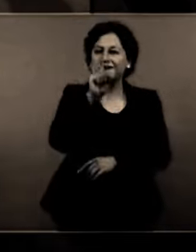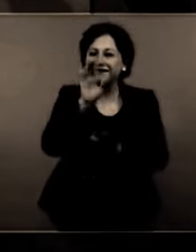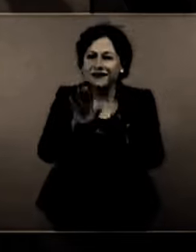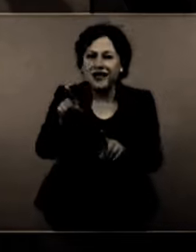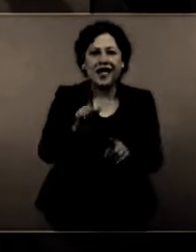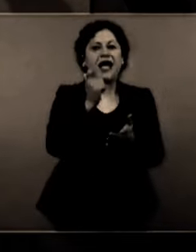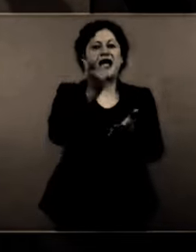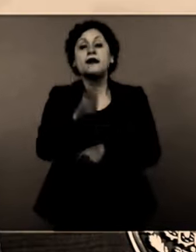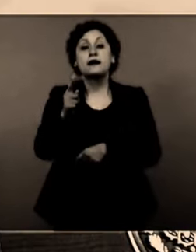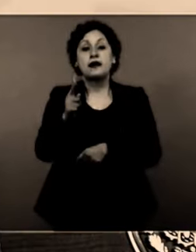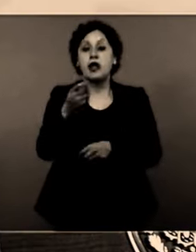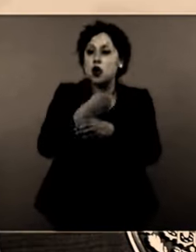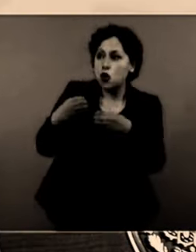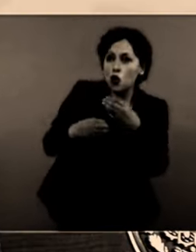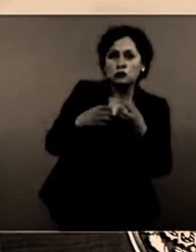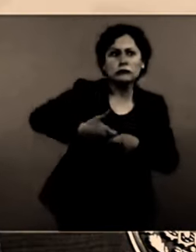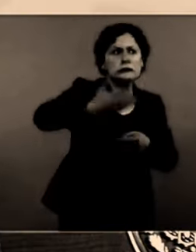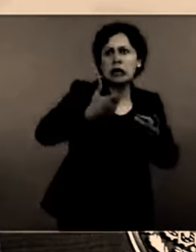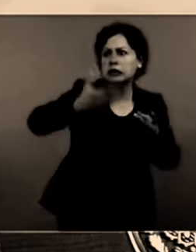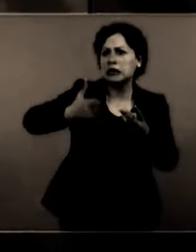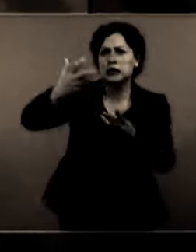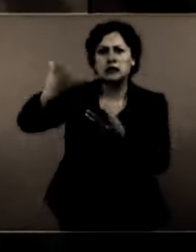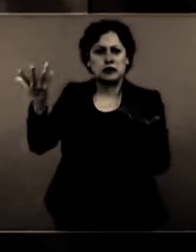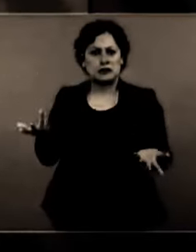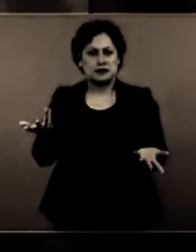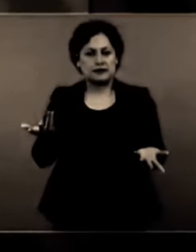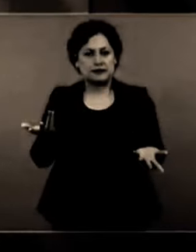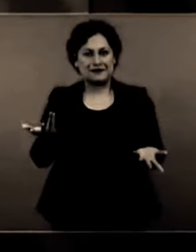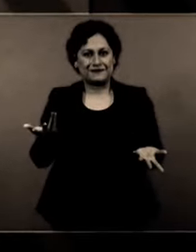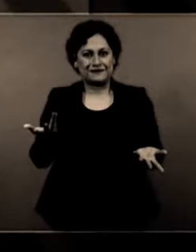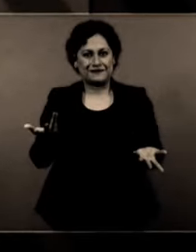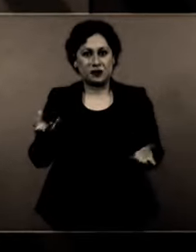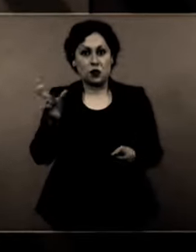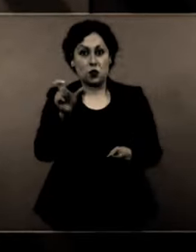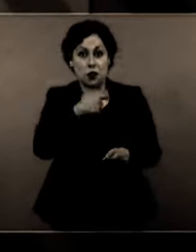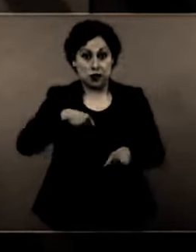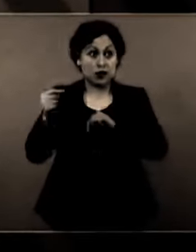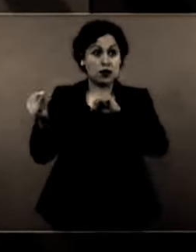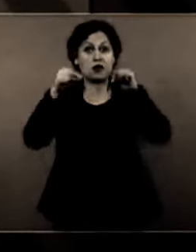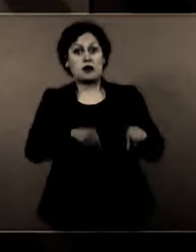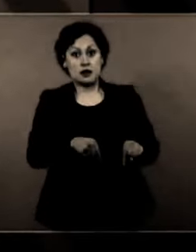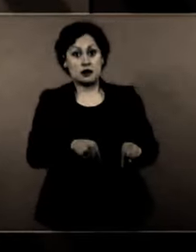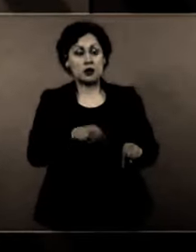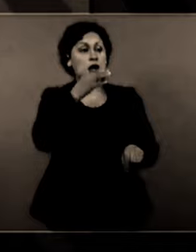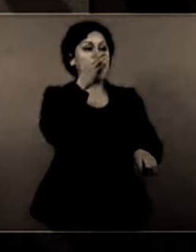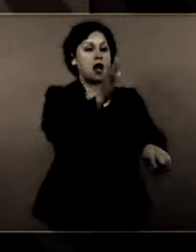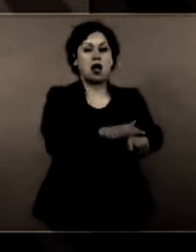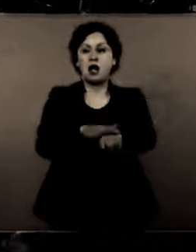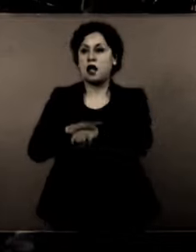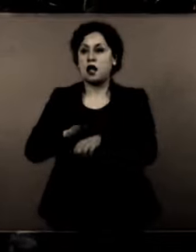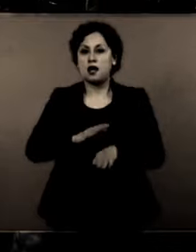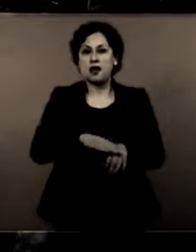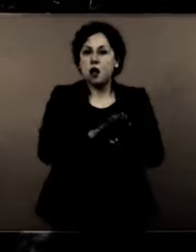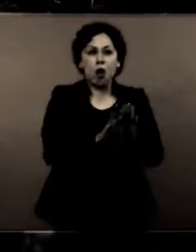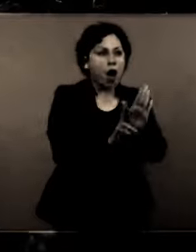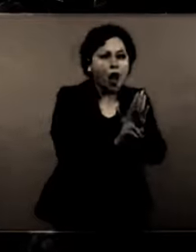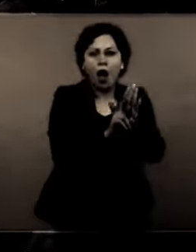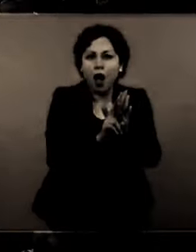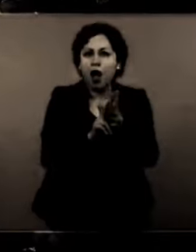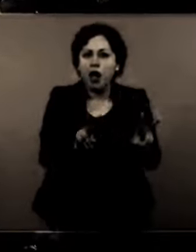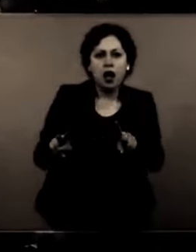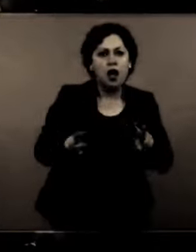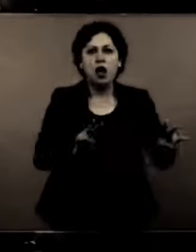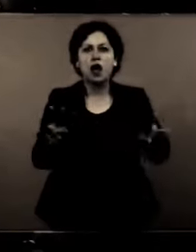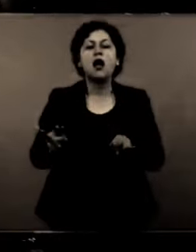gasolinas. Puras mentiras. Entonces, sonó la alarma en el 2018 y cambió la